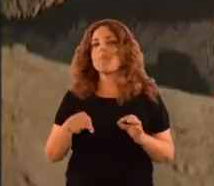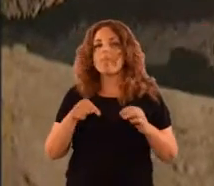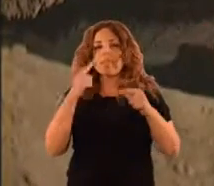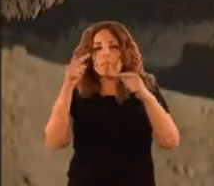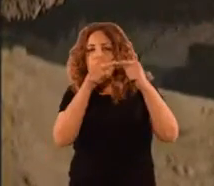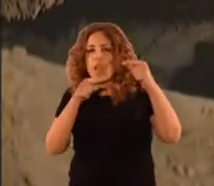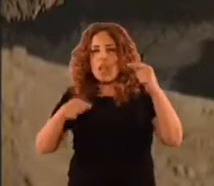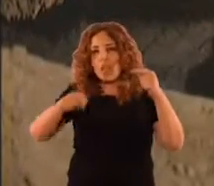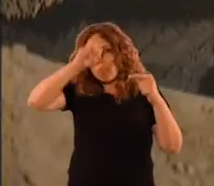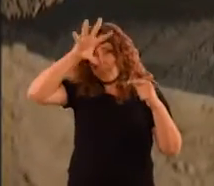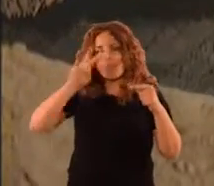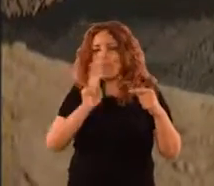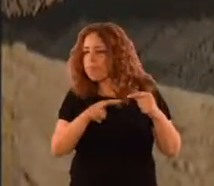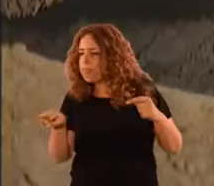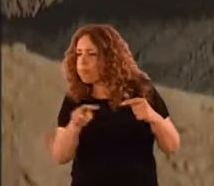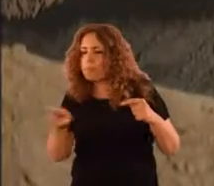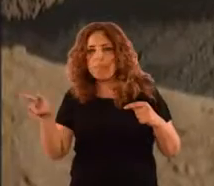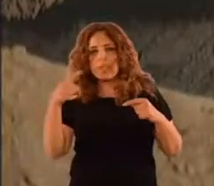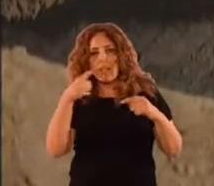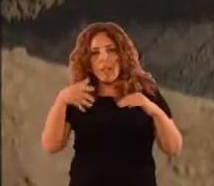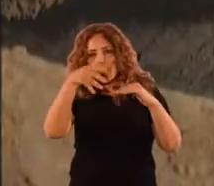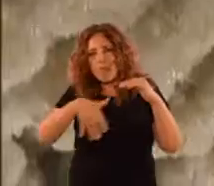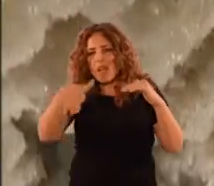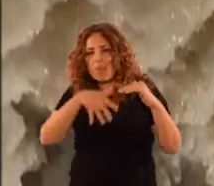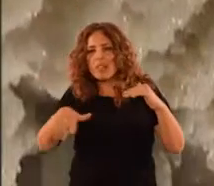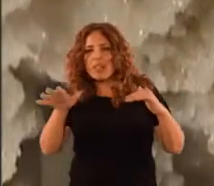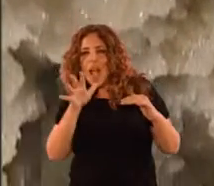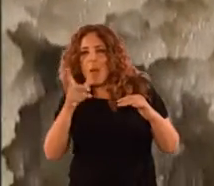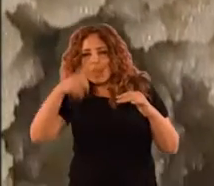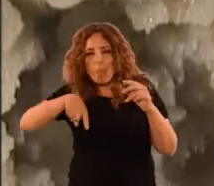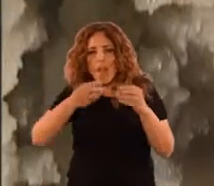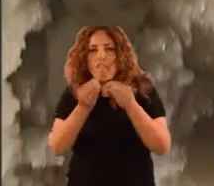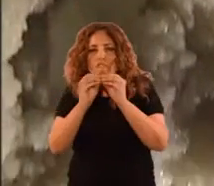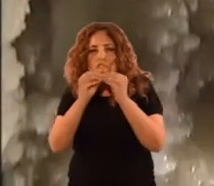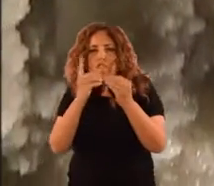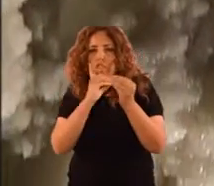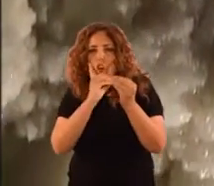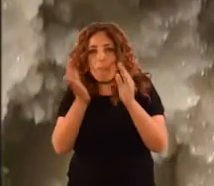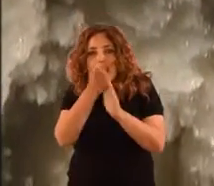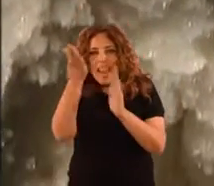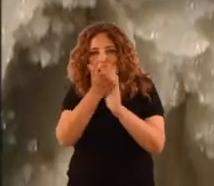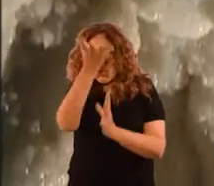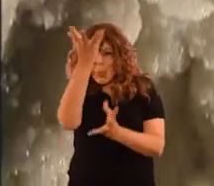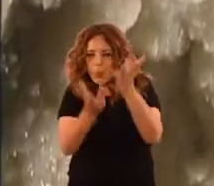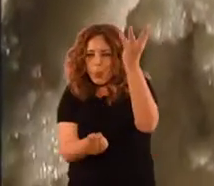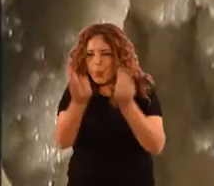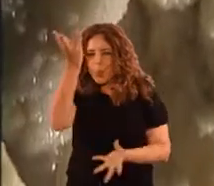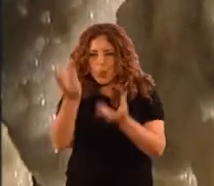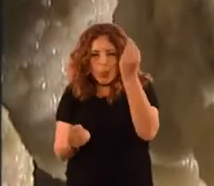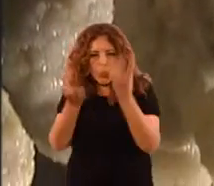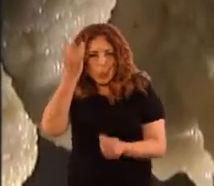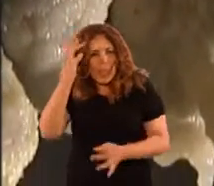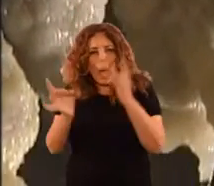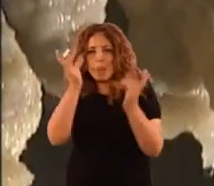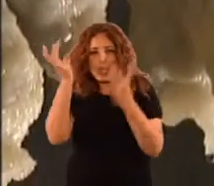En un fascinante recorrido, observaremos cómo el agua, a medida que disuelve la roca, se satura en yeso y lo precipita